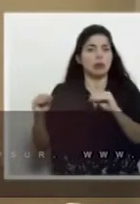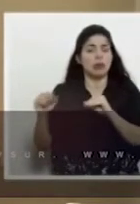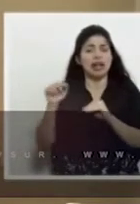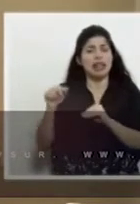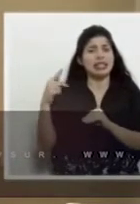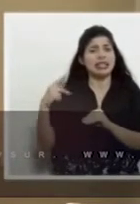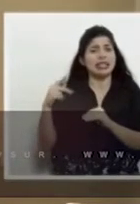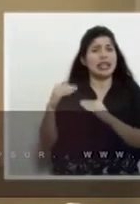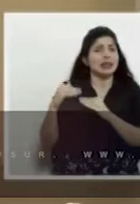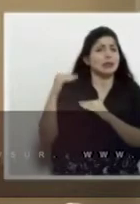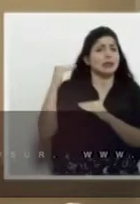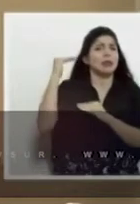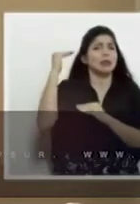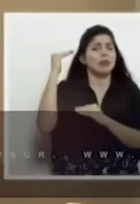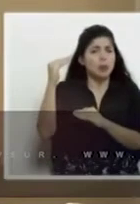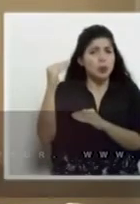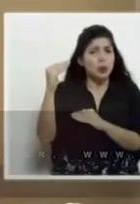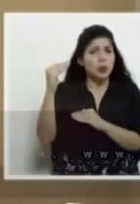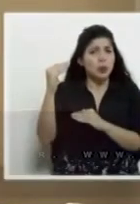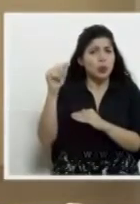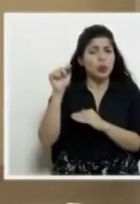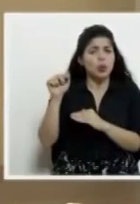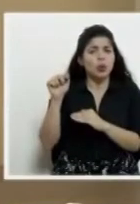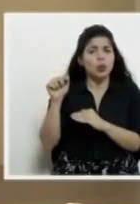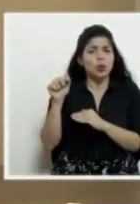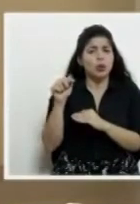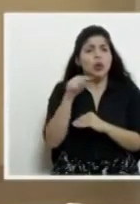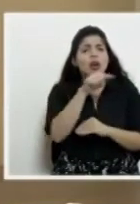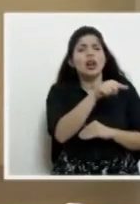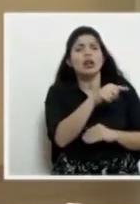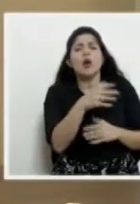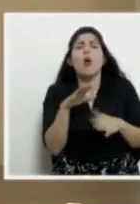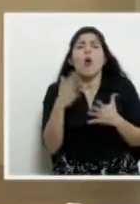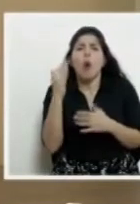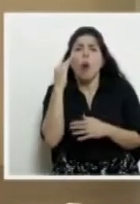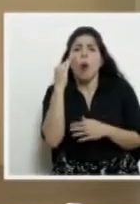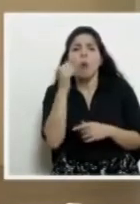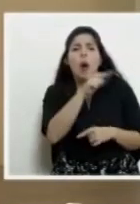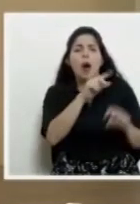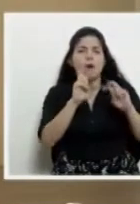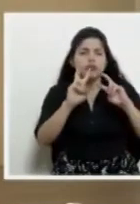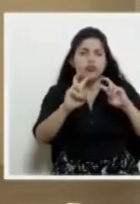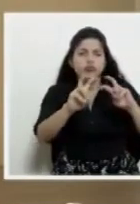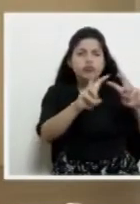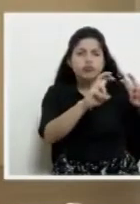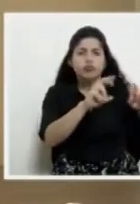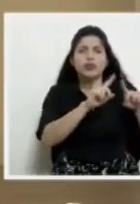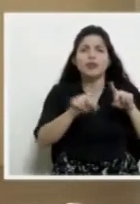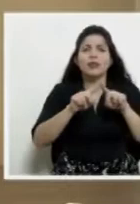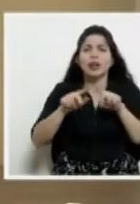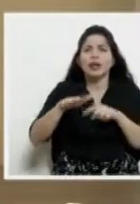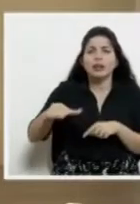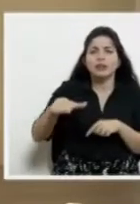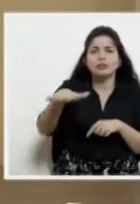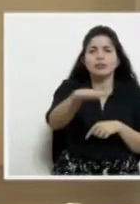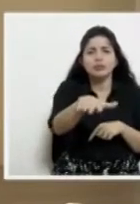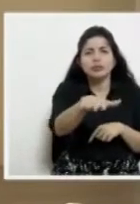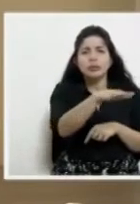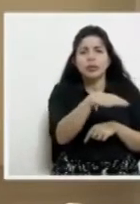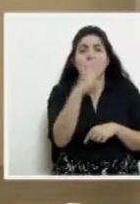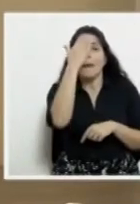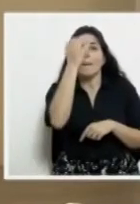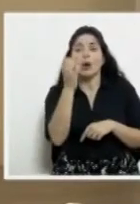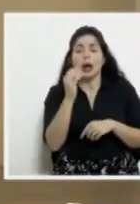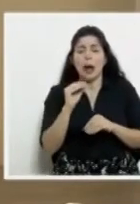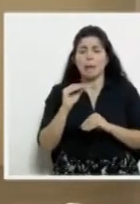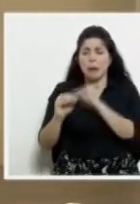desde la perspectiva de el abordaje en los territorios de acuerdo a la sala por una aceleración en